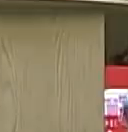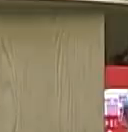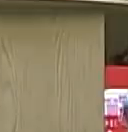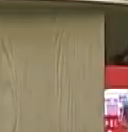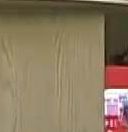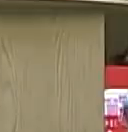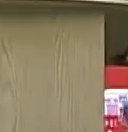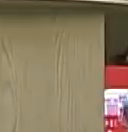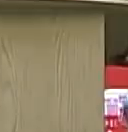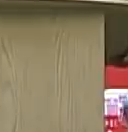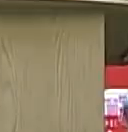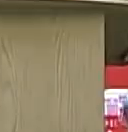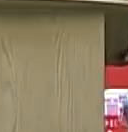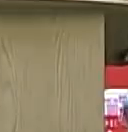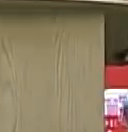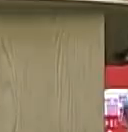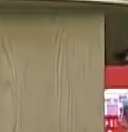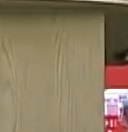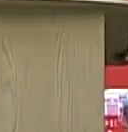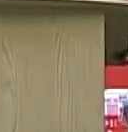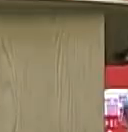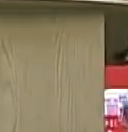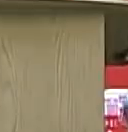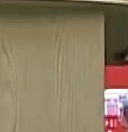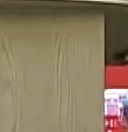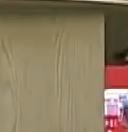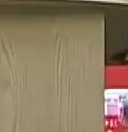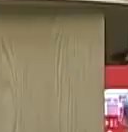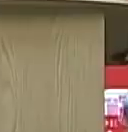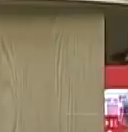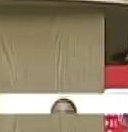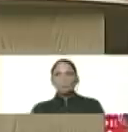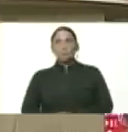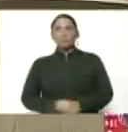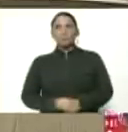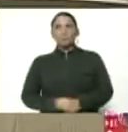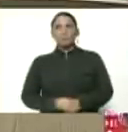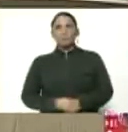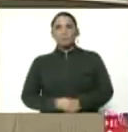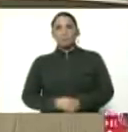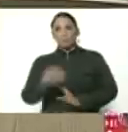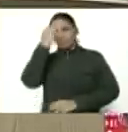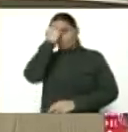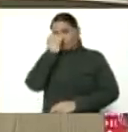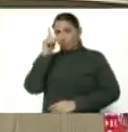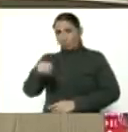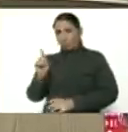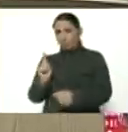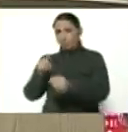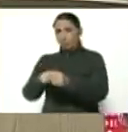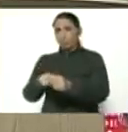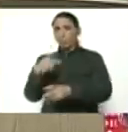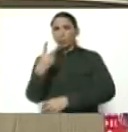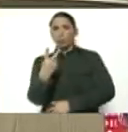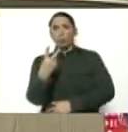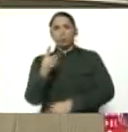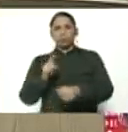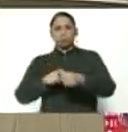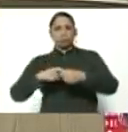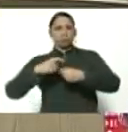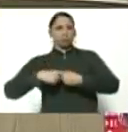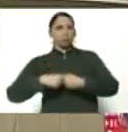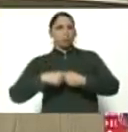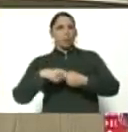los testimonios de estos terroristas, estos desertores capturados, incluidos dos miembros de las